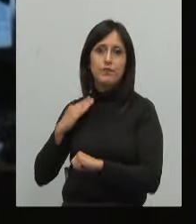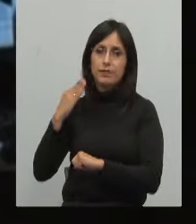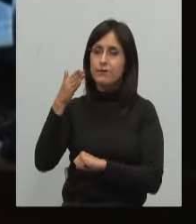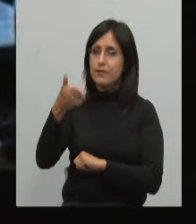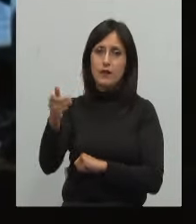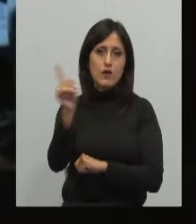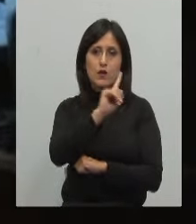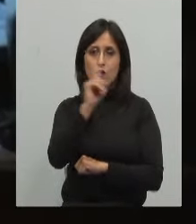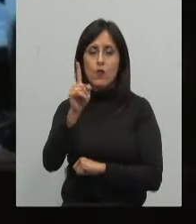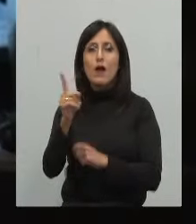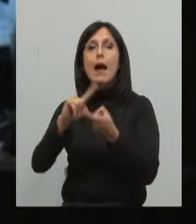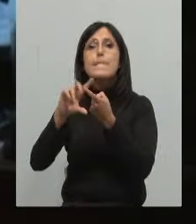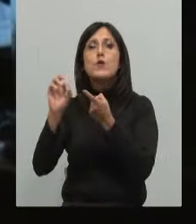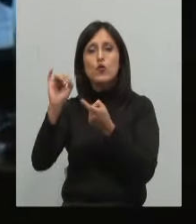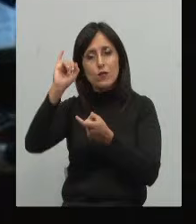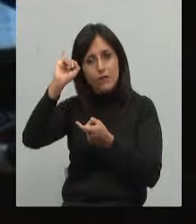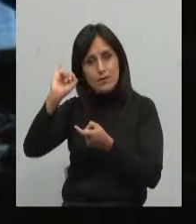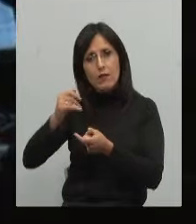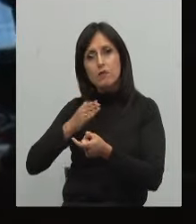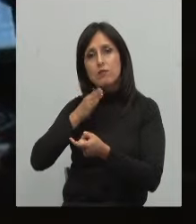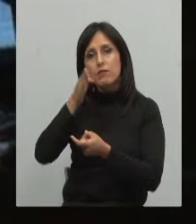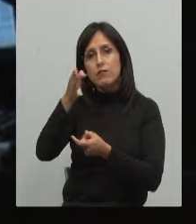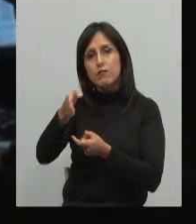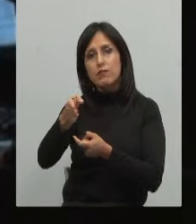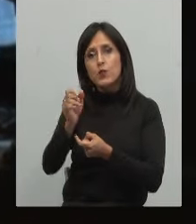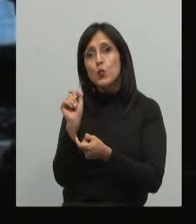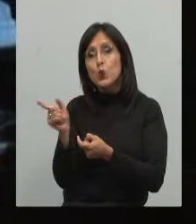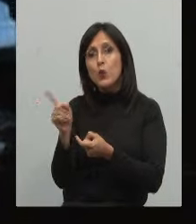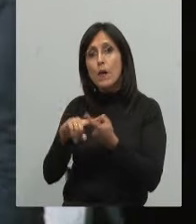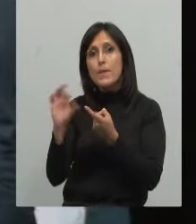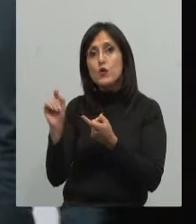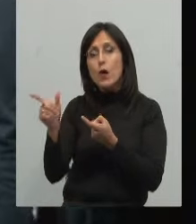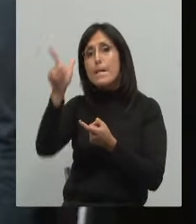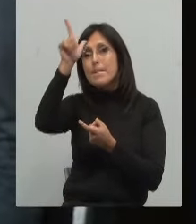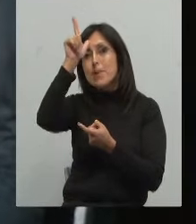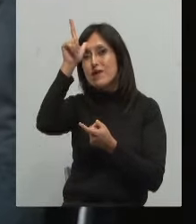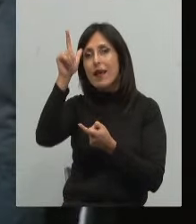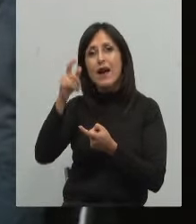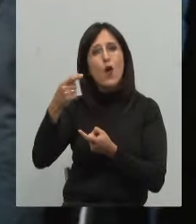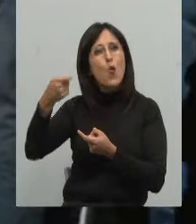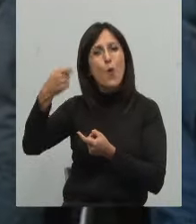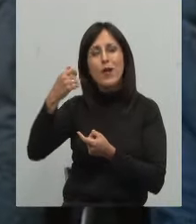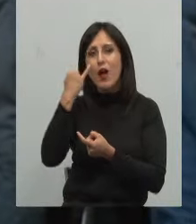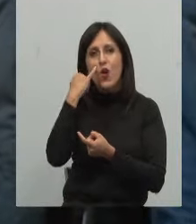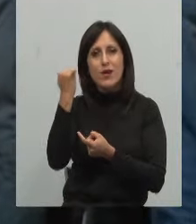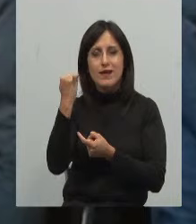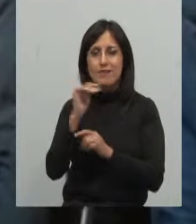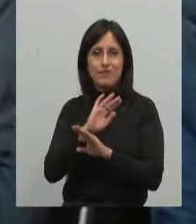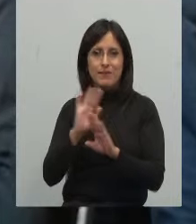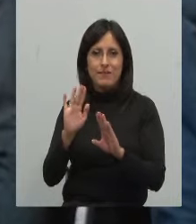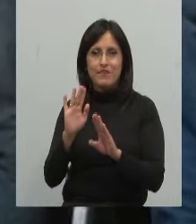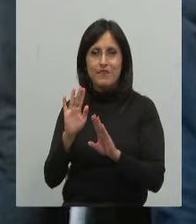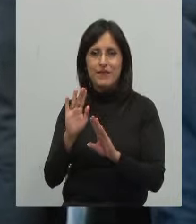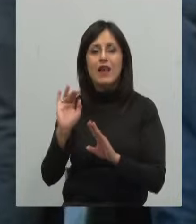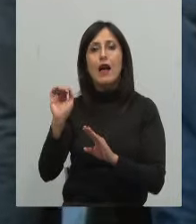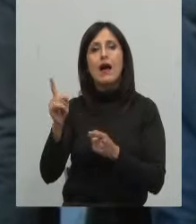que le permitieron ingresar y poder ver el cuerpo. Es redundante preguntarle qué